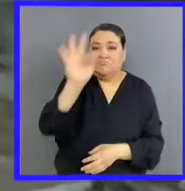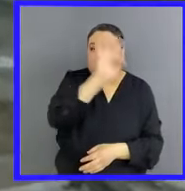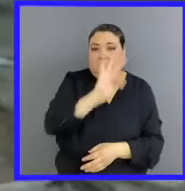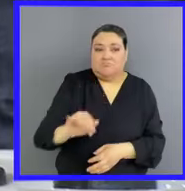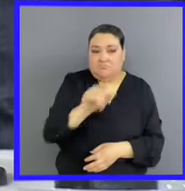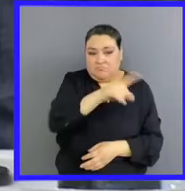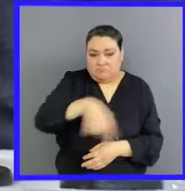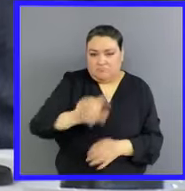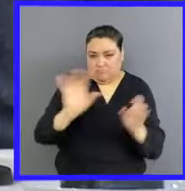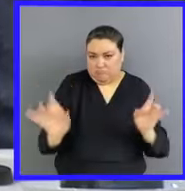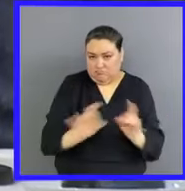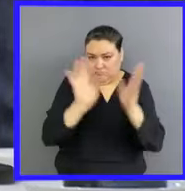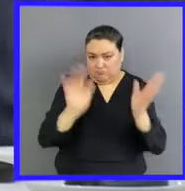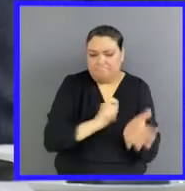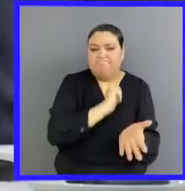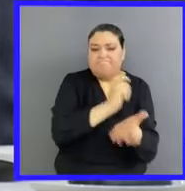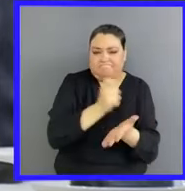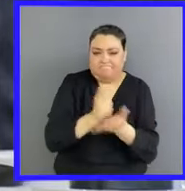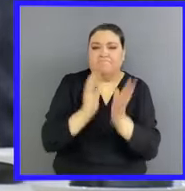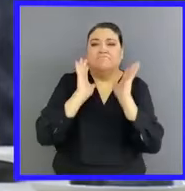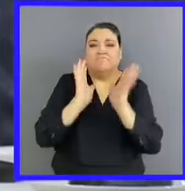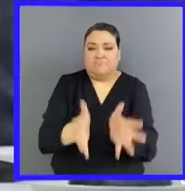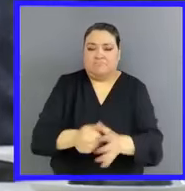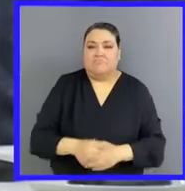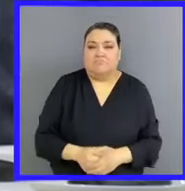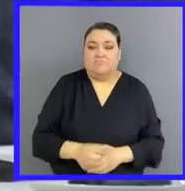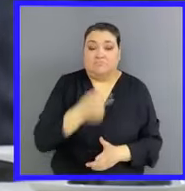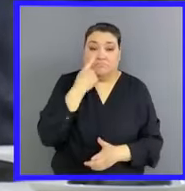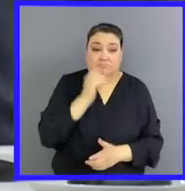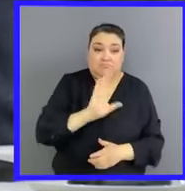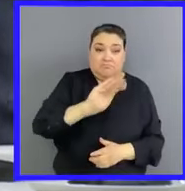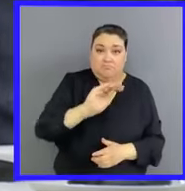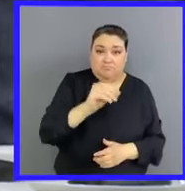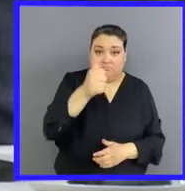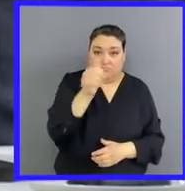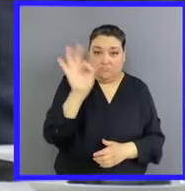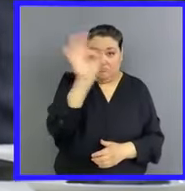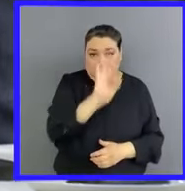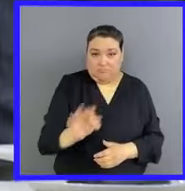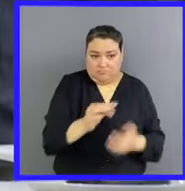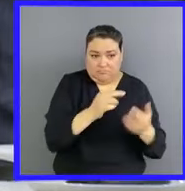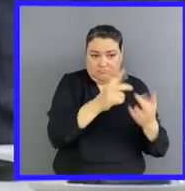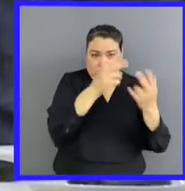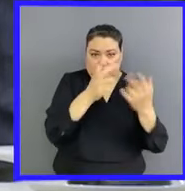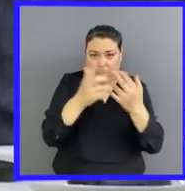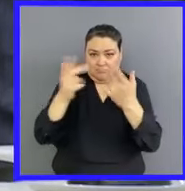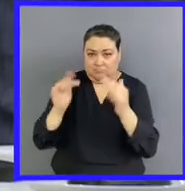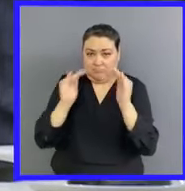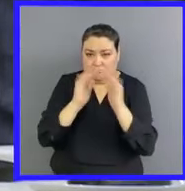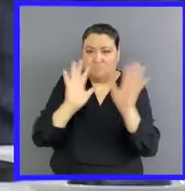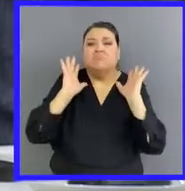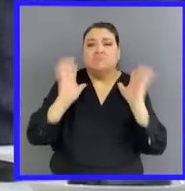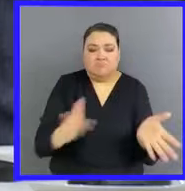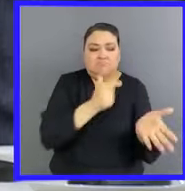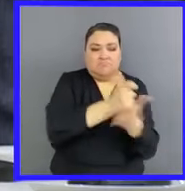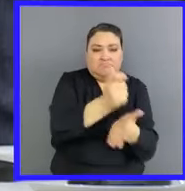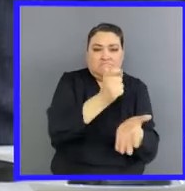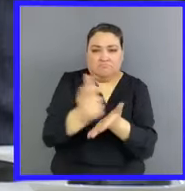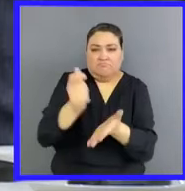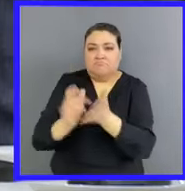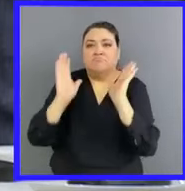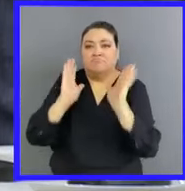incidentes. El 96% de los daños asegurados en viviendas han sido indemnizados.